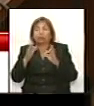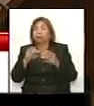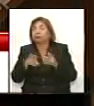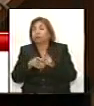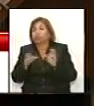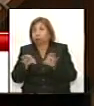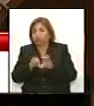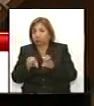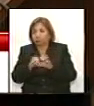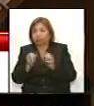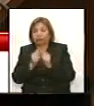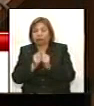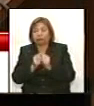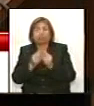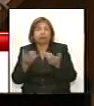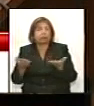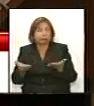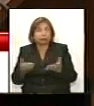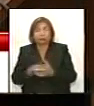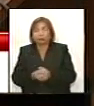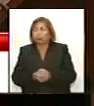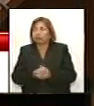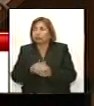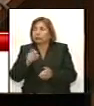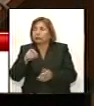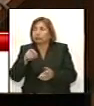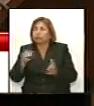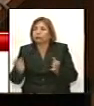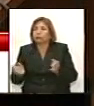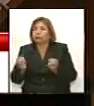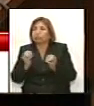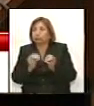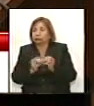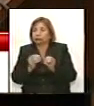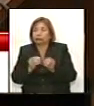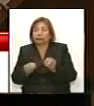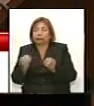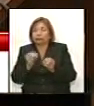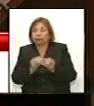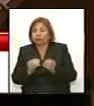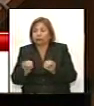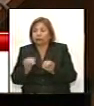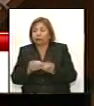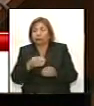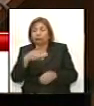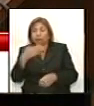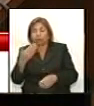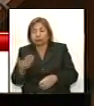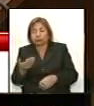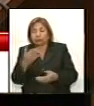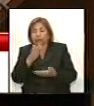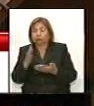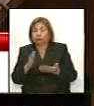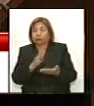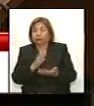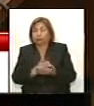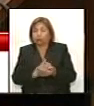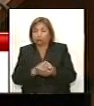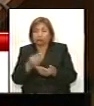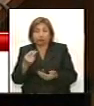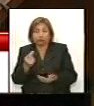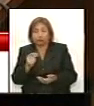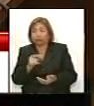cooperación. Pero esto requiere un protocolo, requiere que a su vez se implemente. Hay un problema de implementación